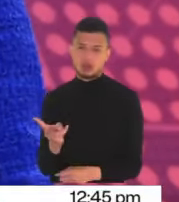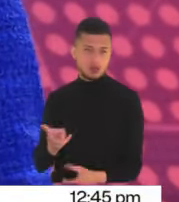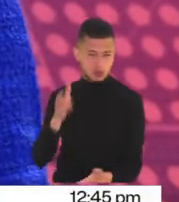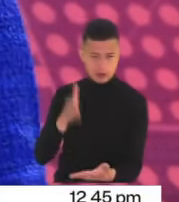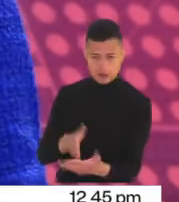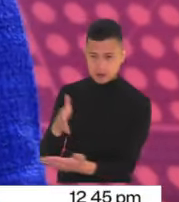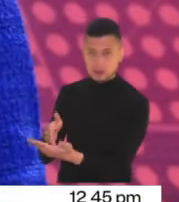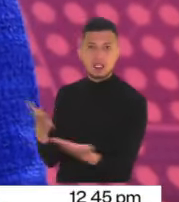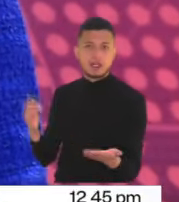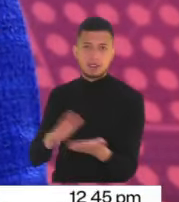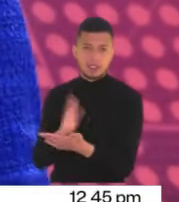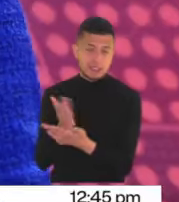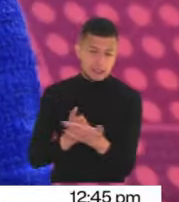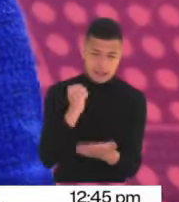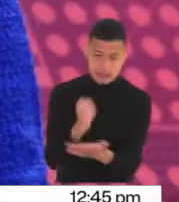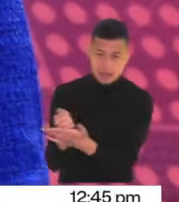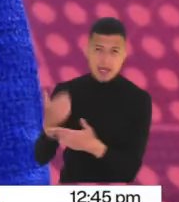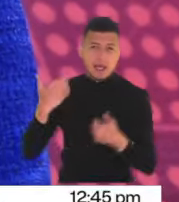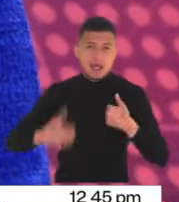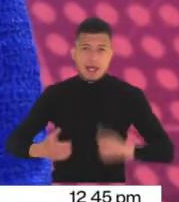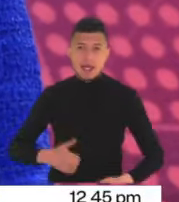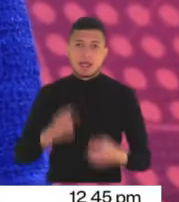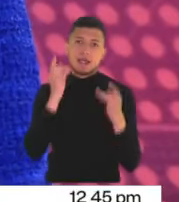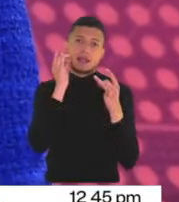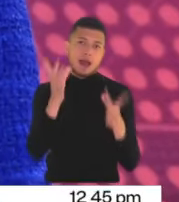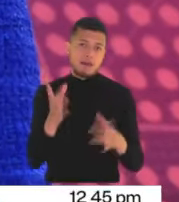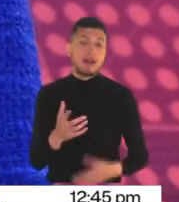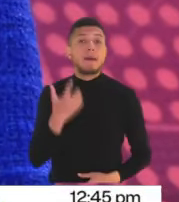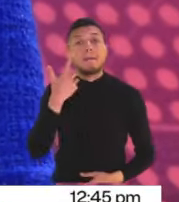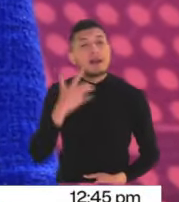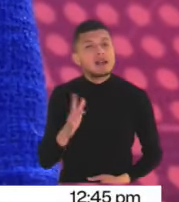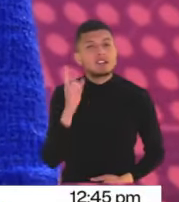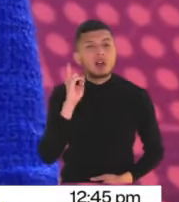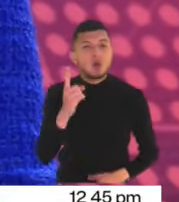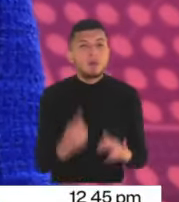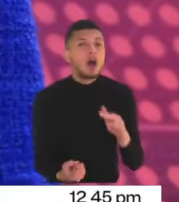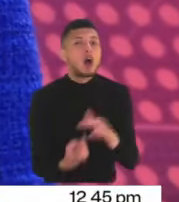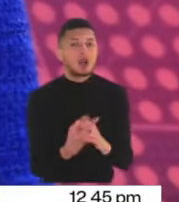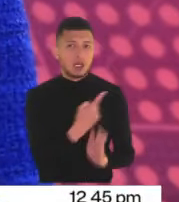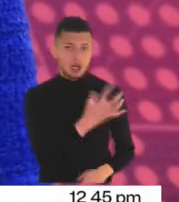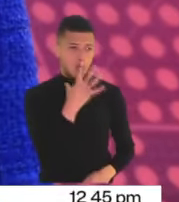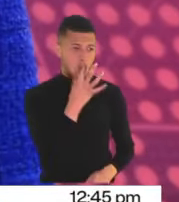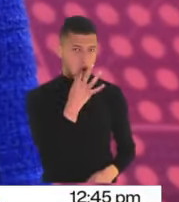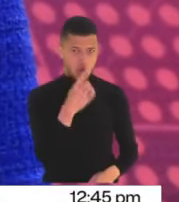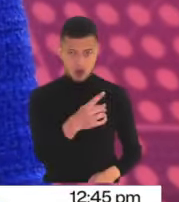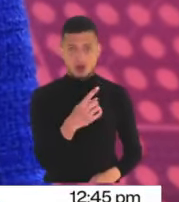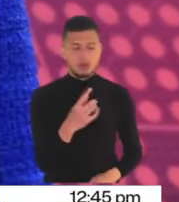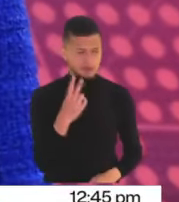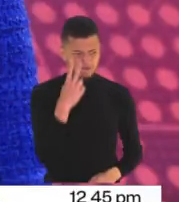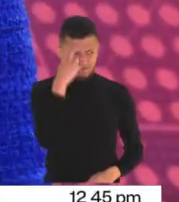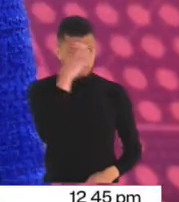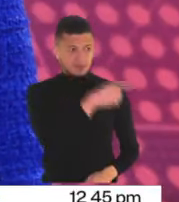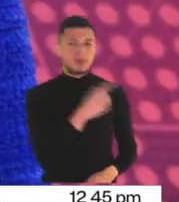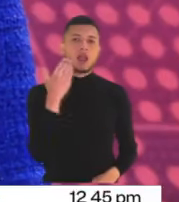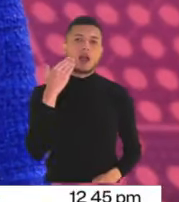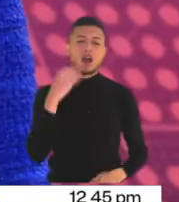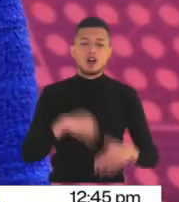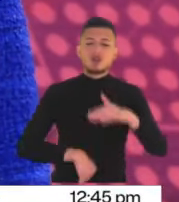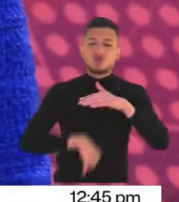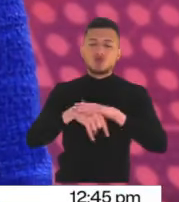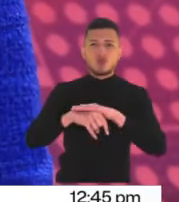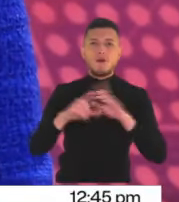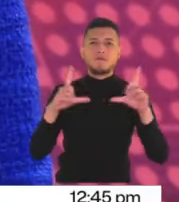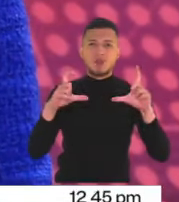quedaron gravemente heridos Al parecer todo se habría originado porque el agresor se molestó con la mujer cuando ella subió una foto en redes